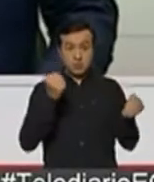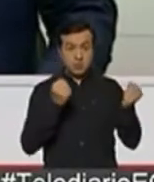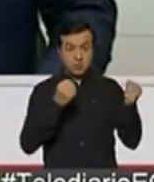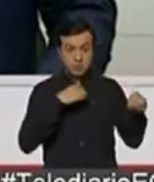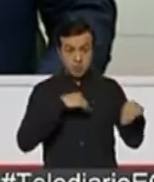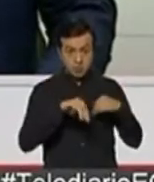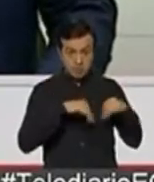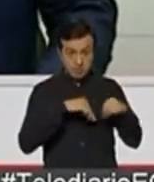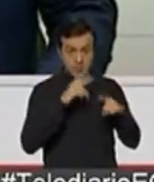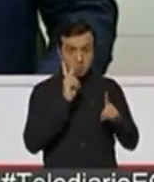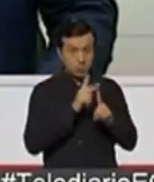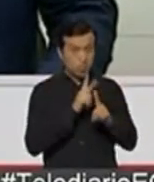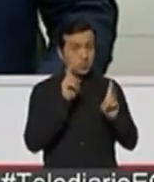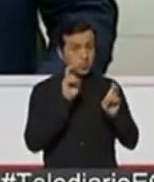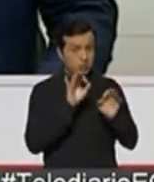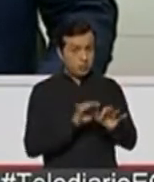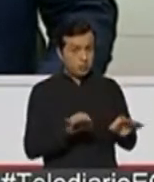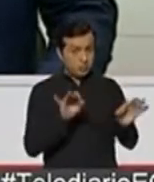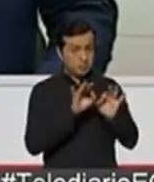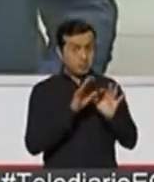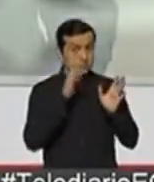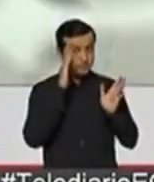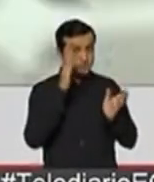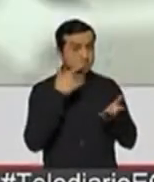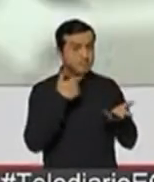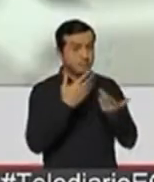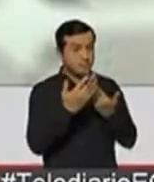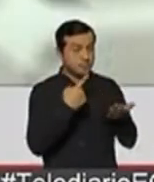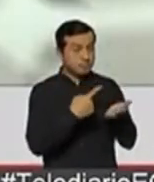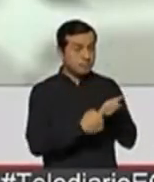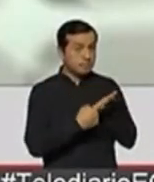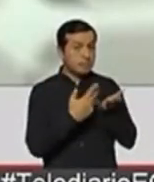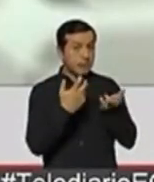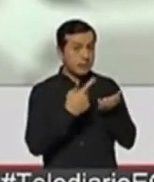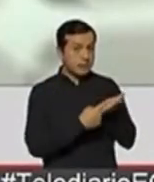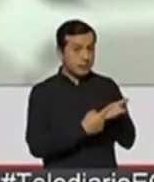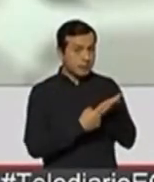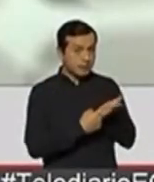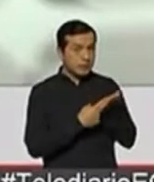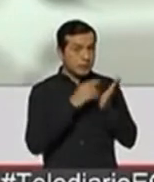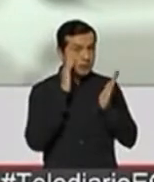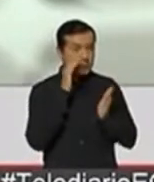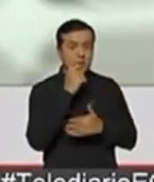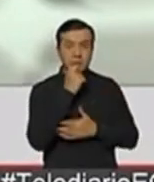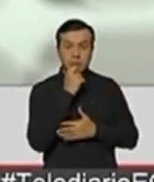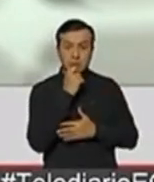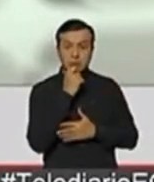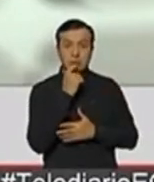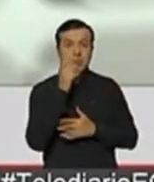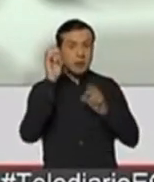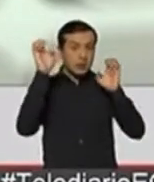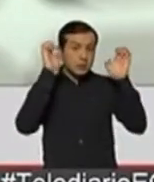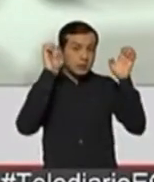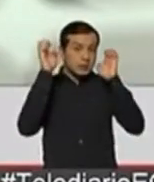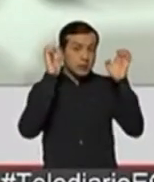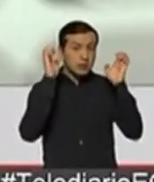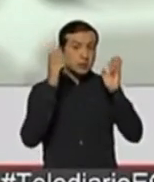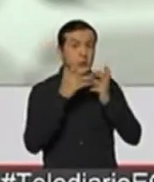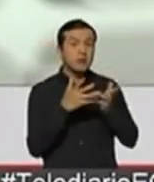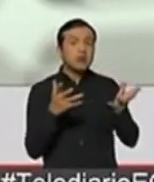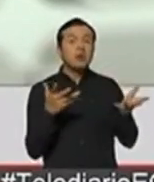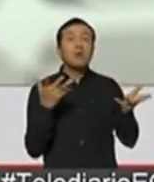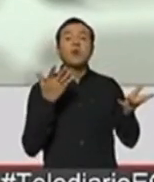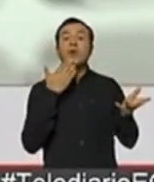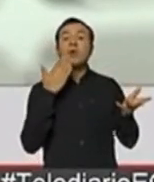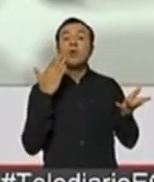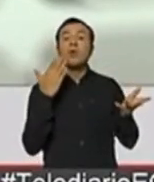claves. Eso es lo que queremos nosotros discutir y enfrentar desde una estrategia para un